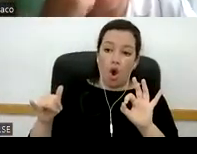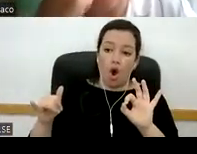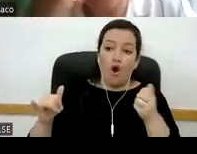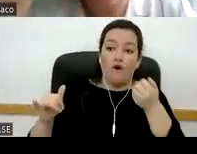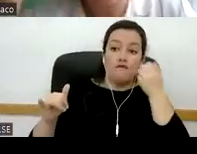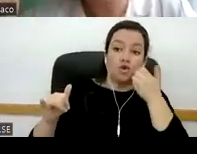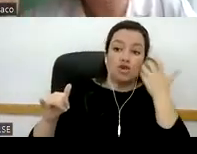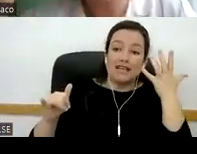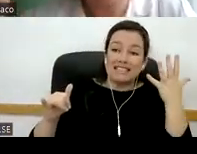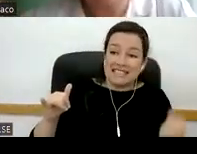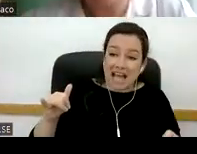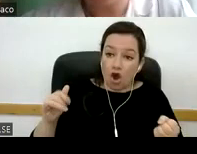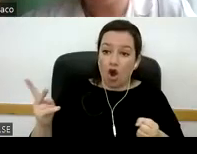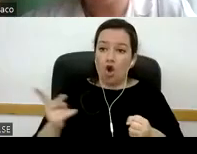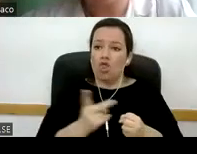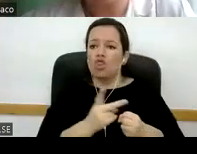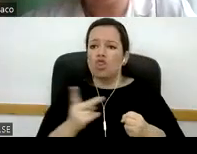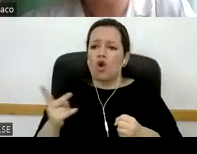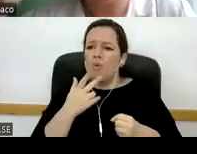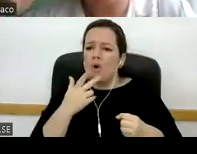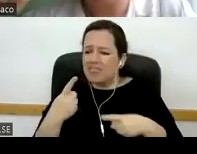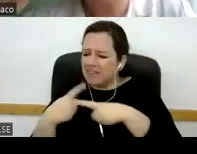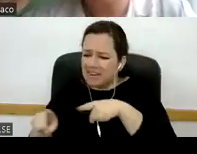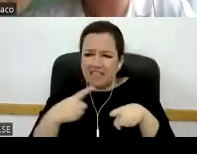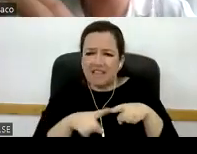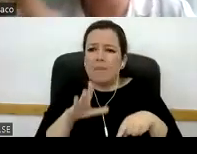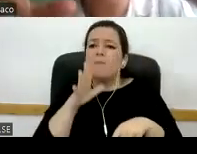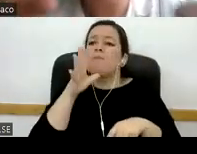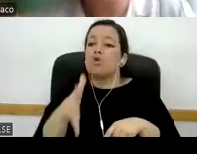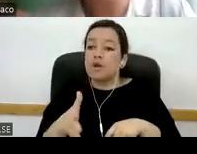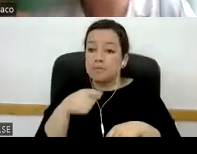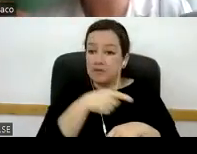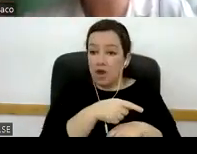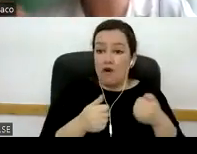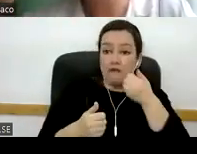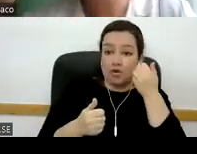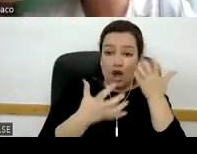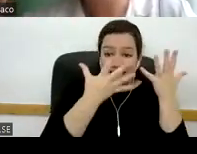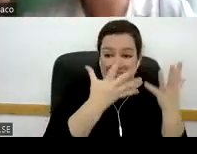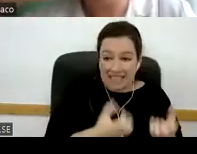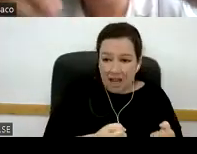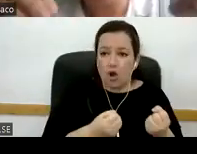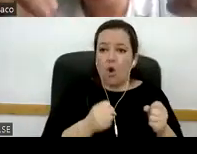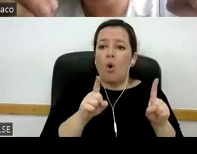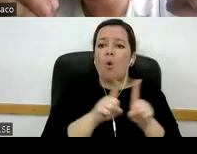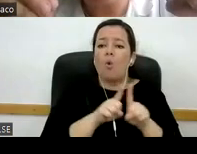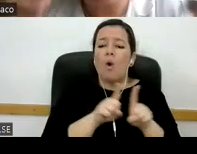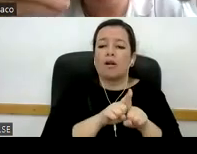frutos secos está en la longitud de esos ácidos grasos. Los de las semillas, los de los frutos secos son